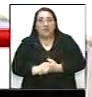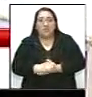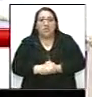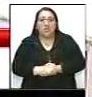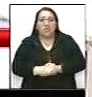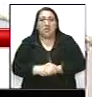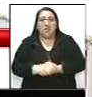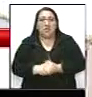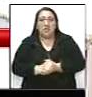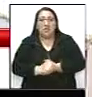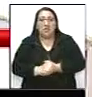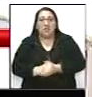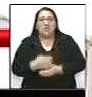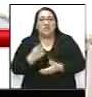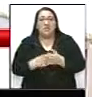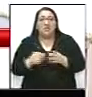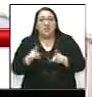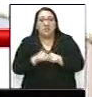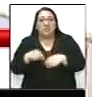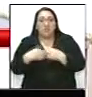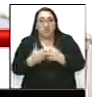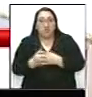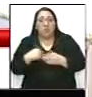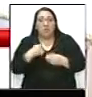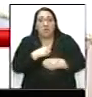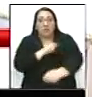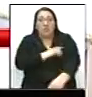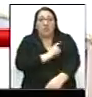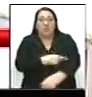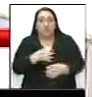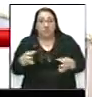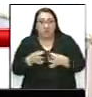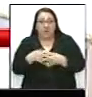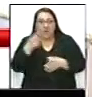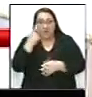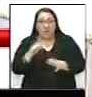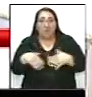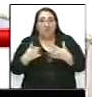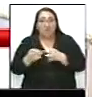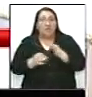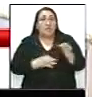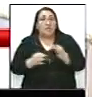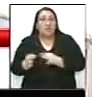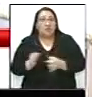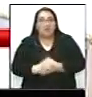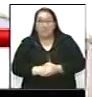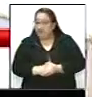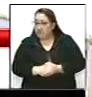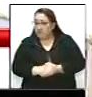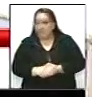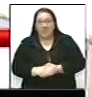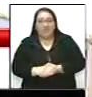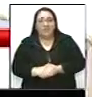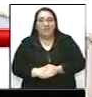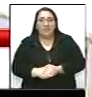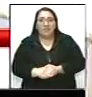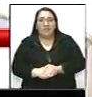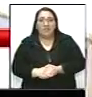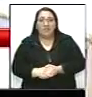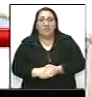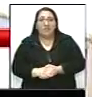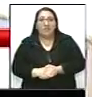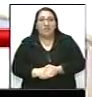sería necesario que usted pueda agotar los esfuerzos para explicarles a ambos titulares de pliego